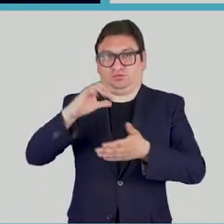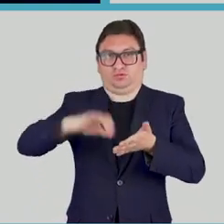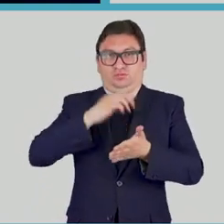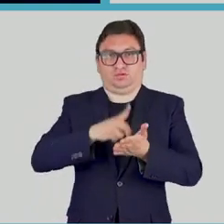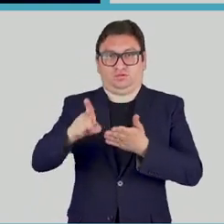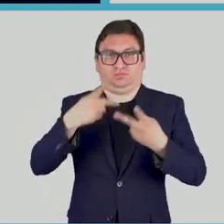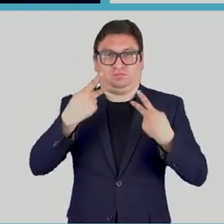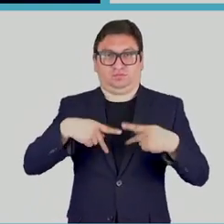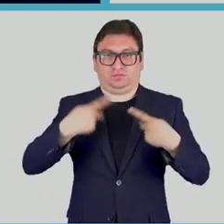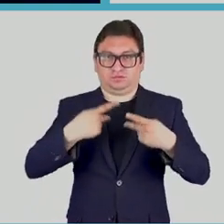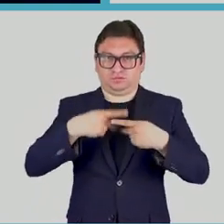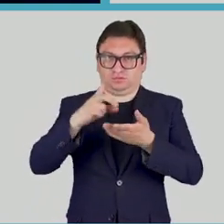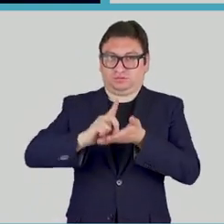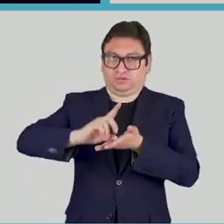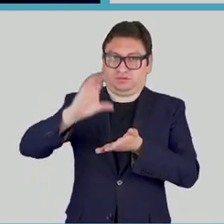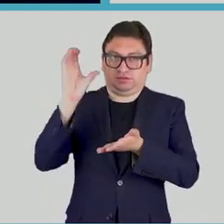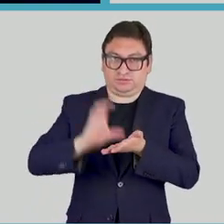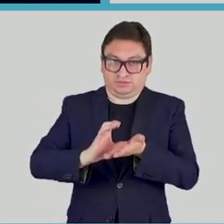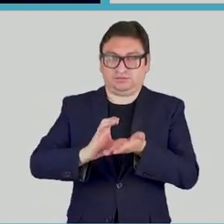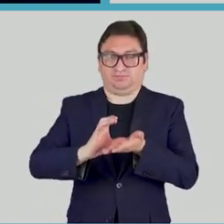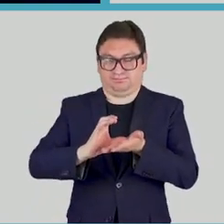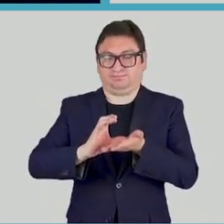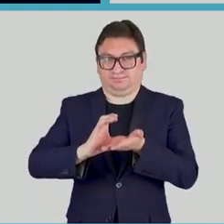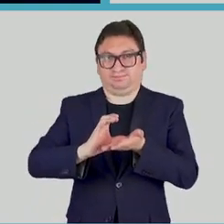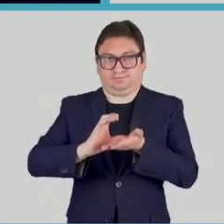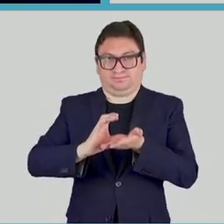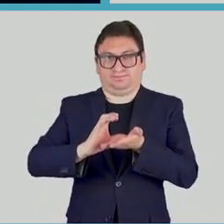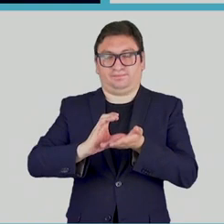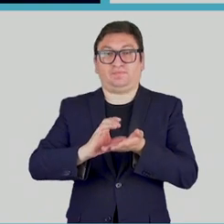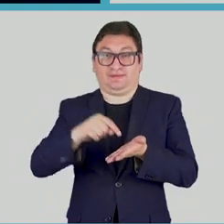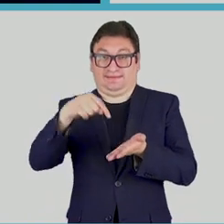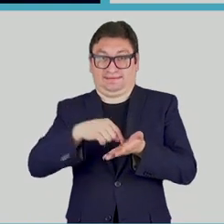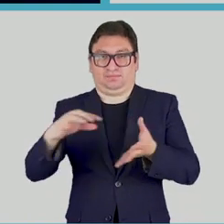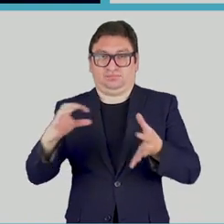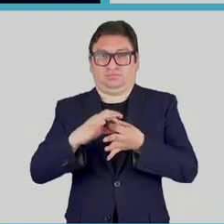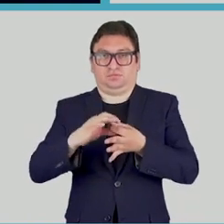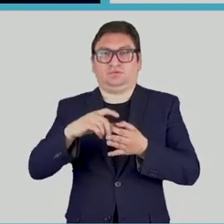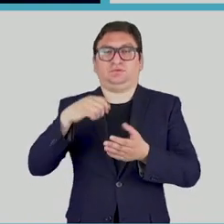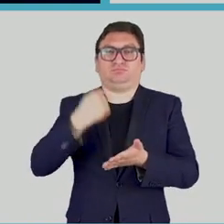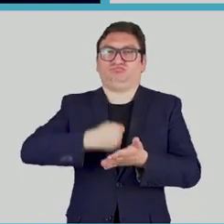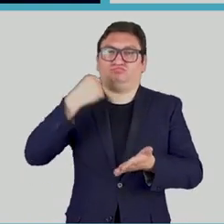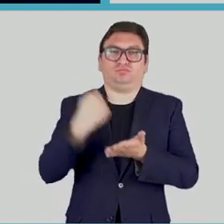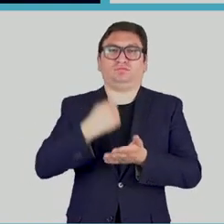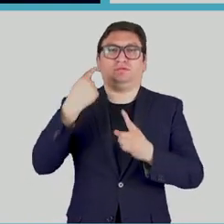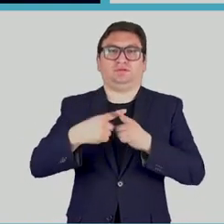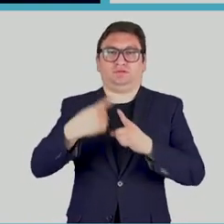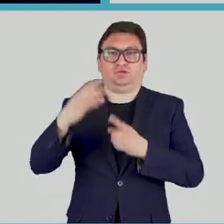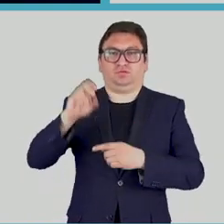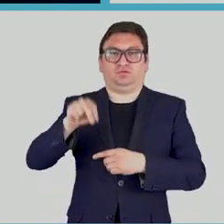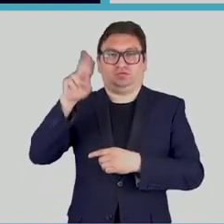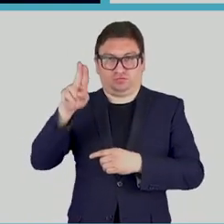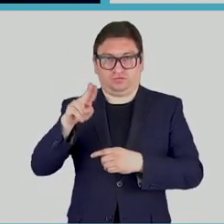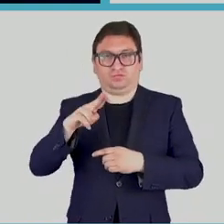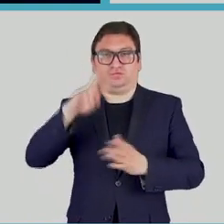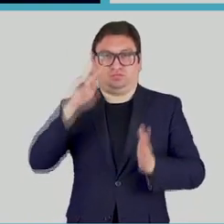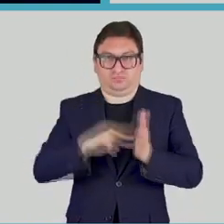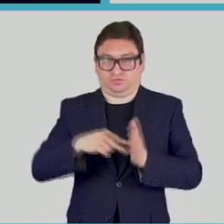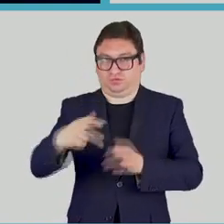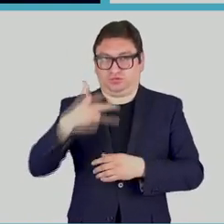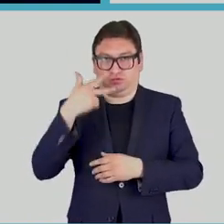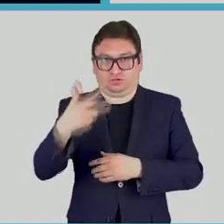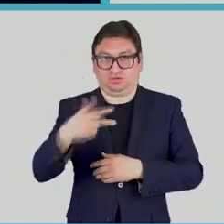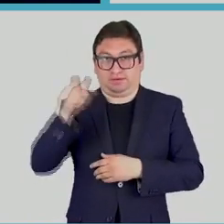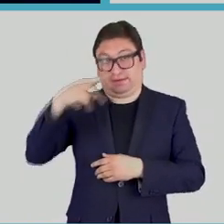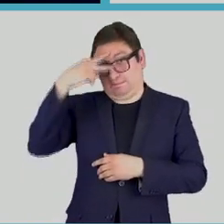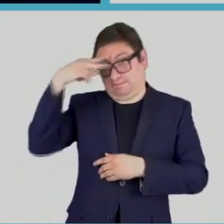planteado en la convención sobre los derechos de las personas con discapacidad aprobada por la ONU que entró en vigor en 2008